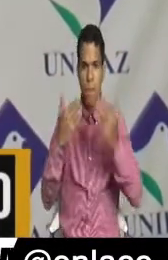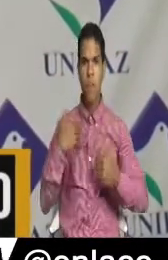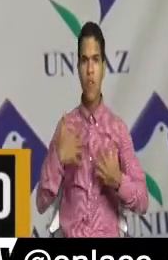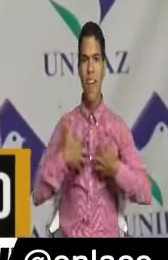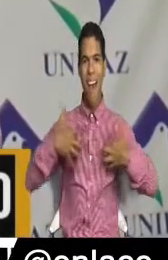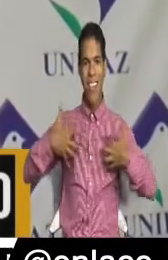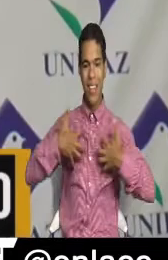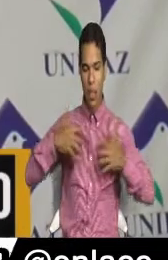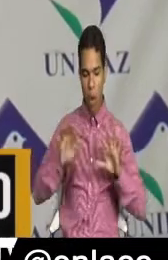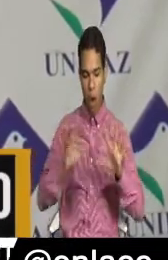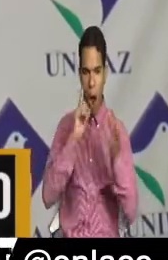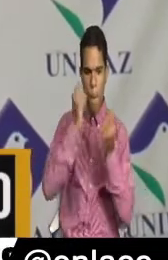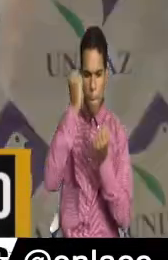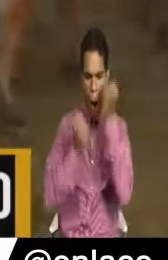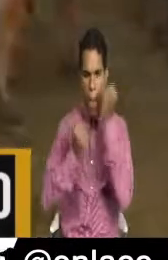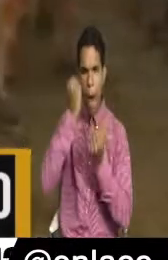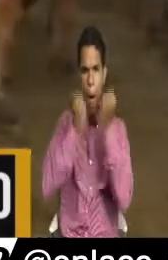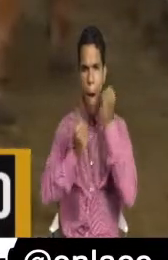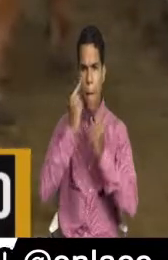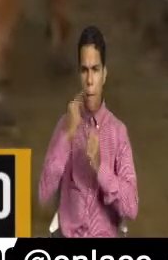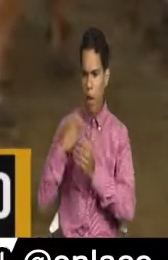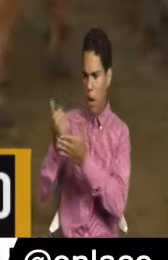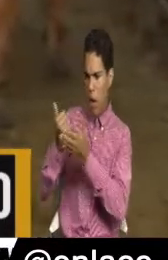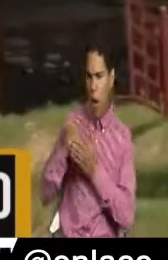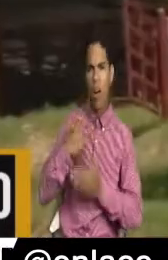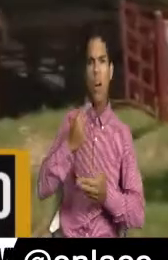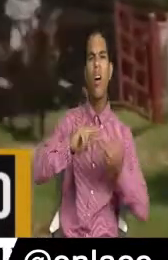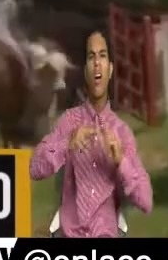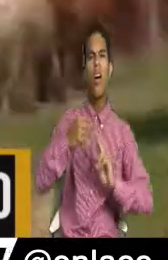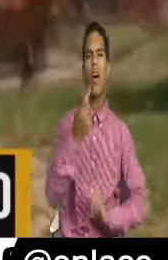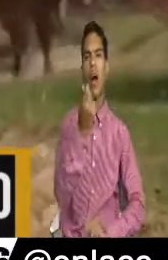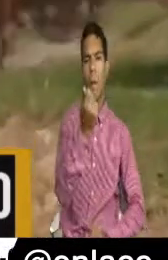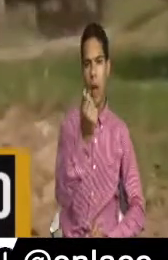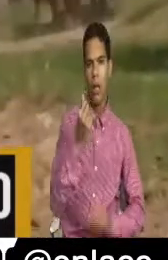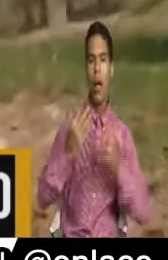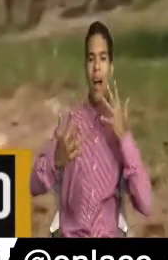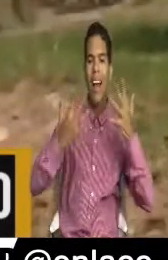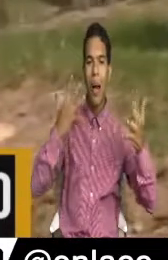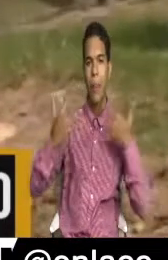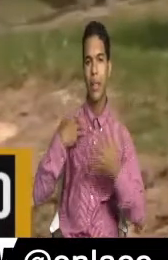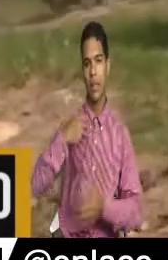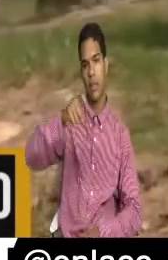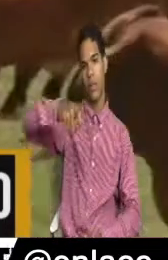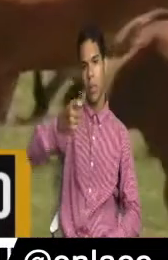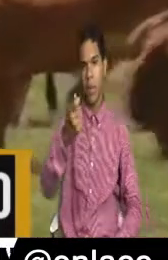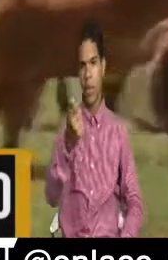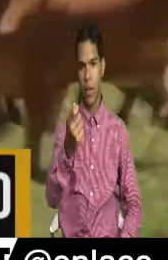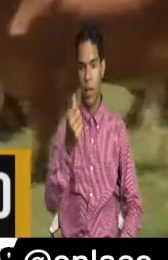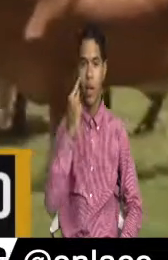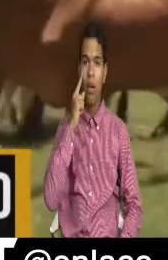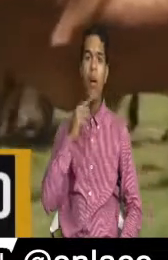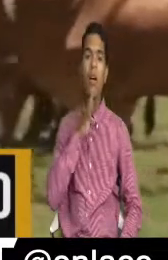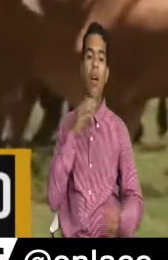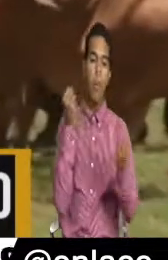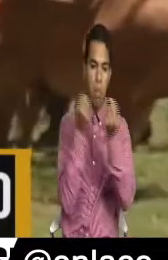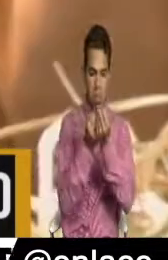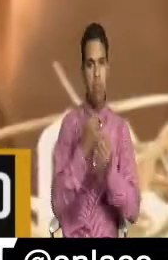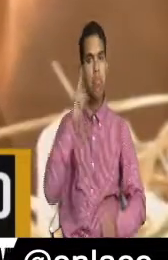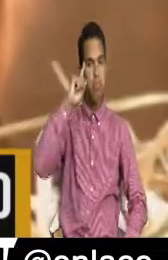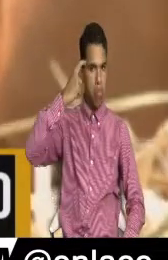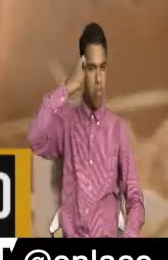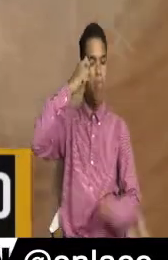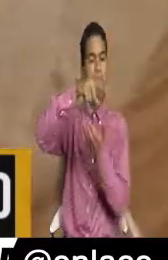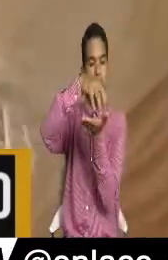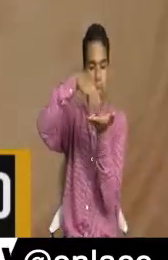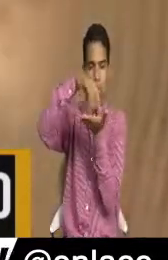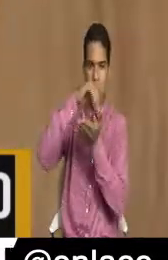productivos. Animales productivos quiere decir plata. Plata para el campesino. Con este respaldo que acompaña igualmente la Gobernación de Santander, se puede asegurar que la